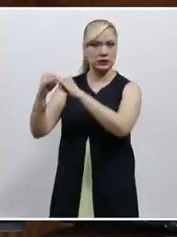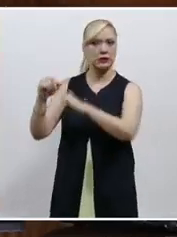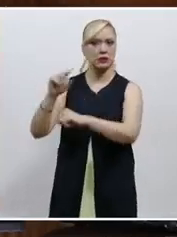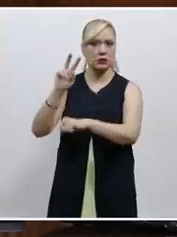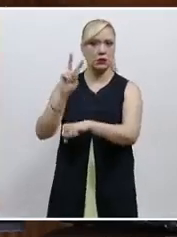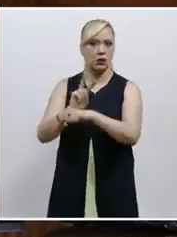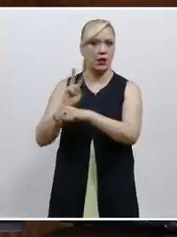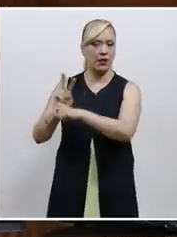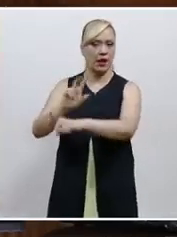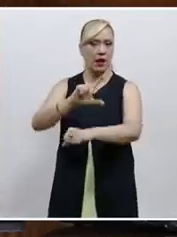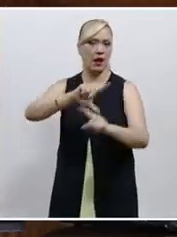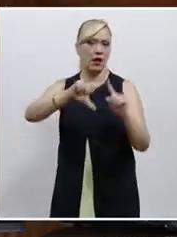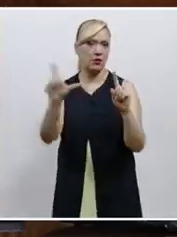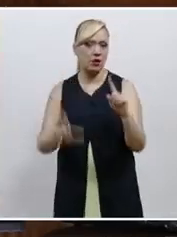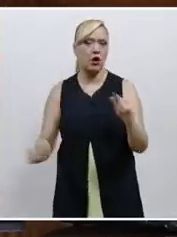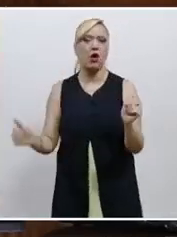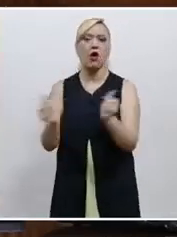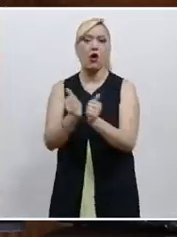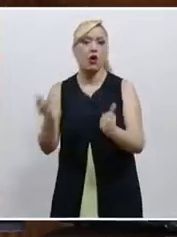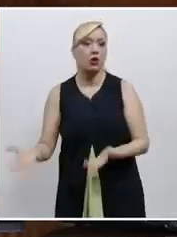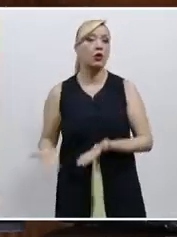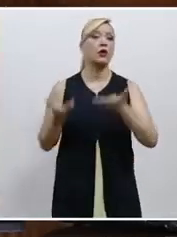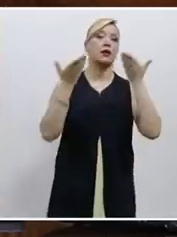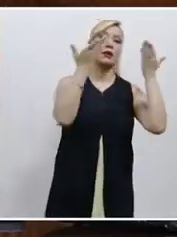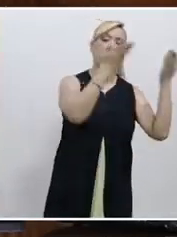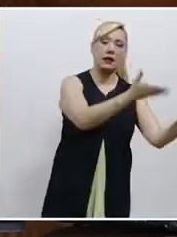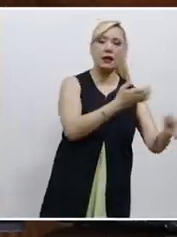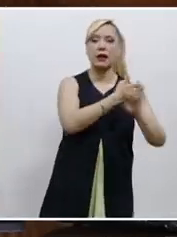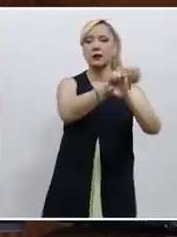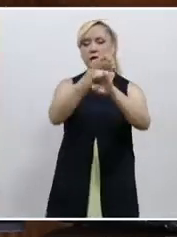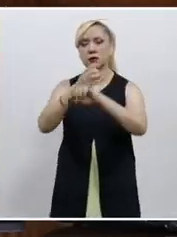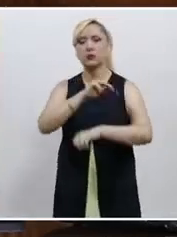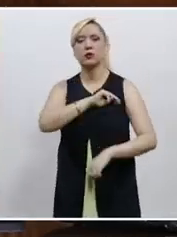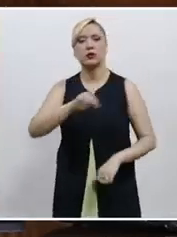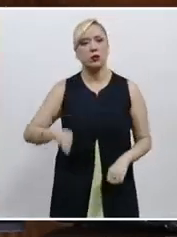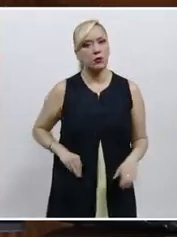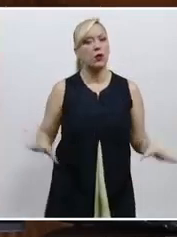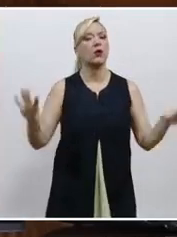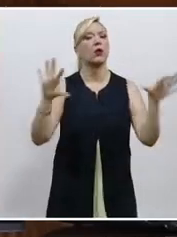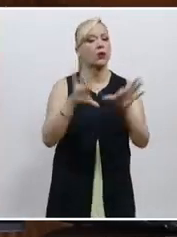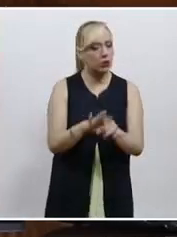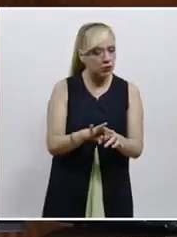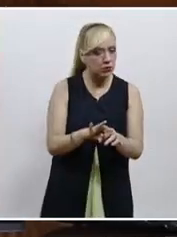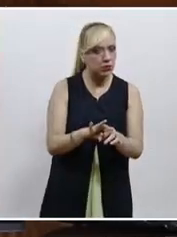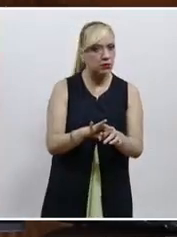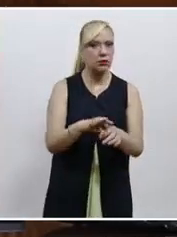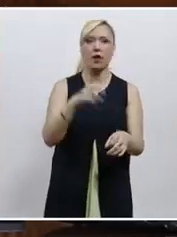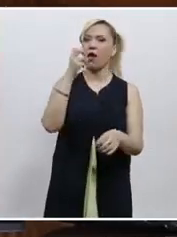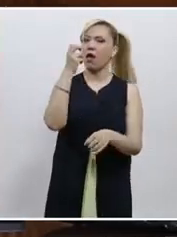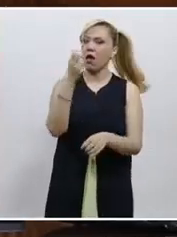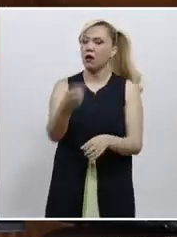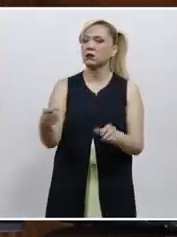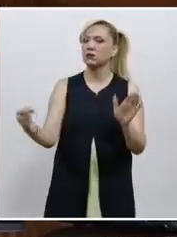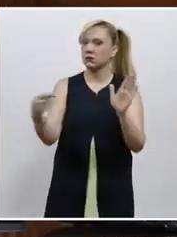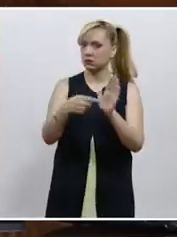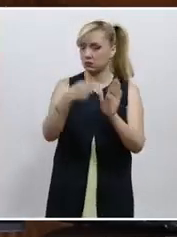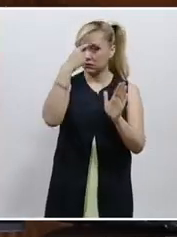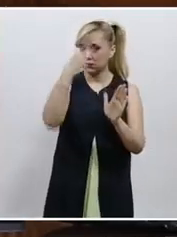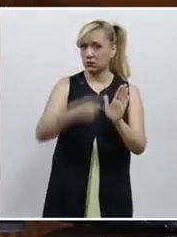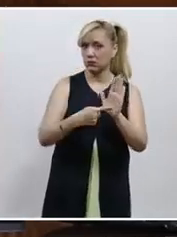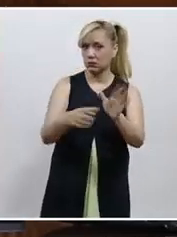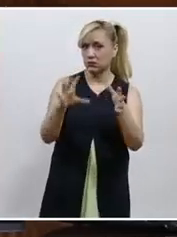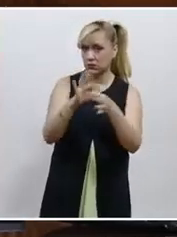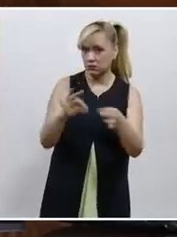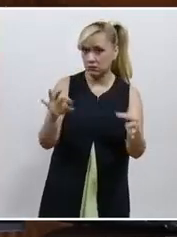de seguridad con las propias de los estados o municipios, al menos en un supuesto a saber,